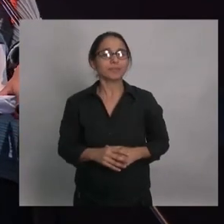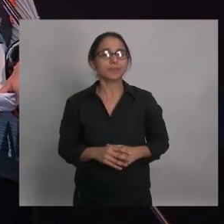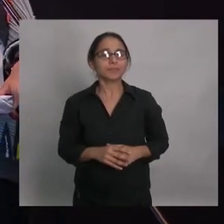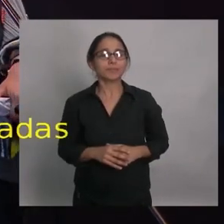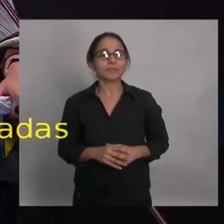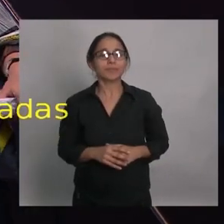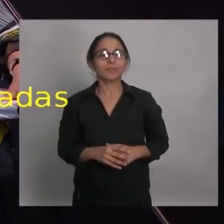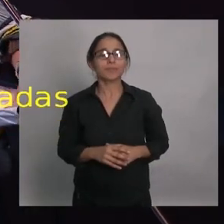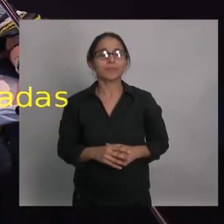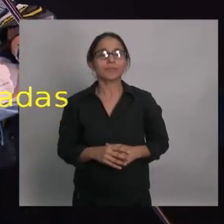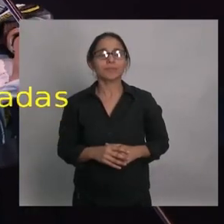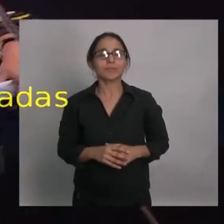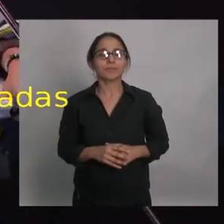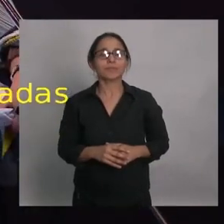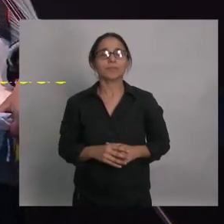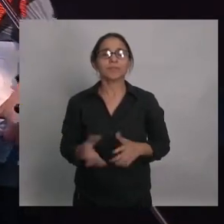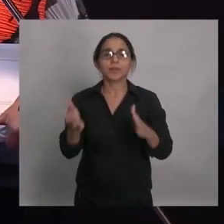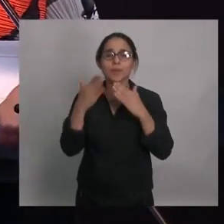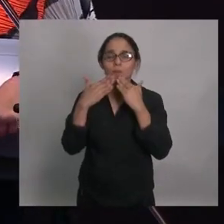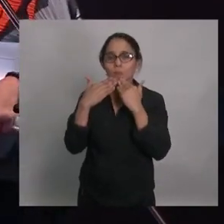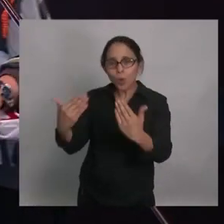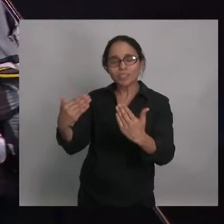más muchas gracias claxon